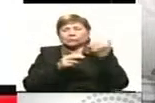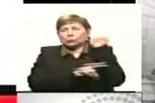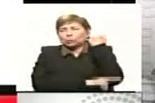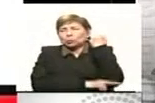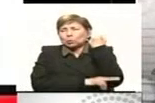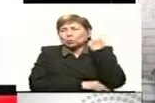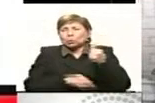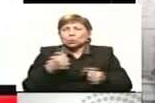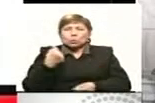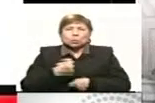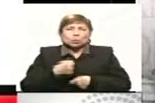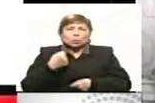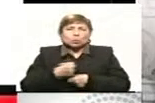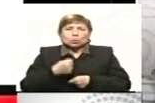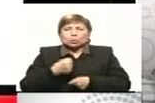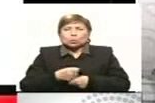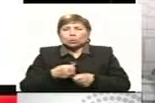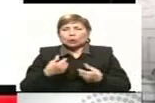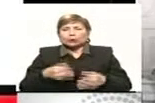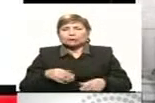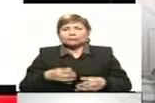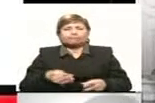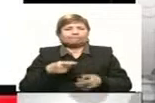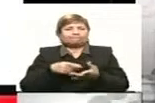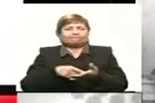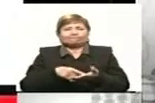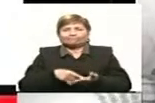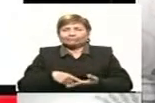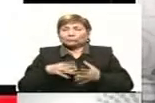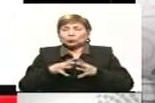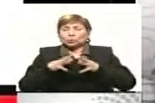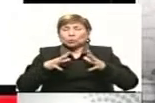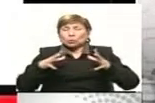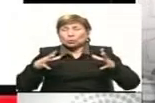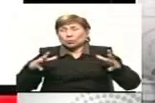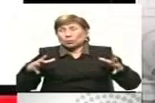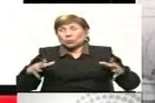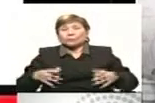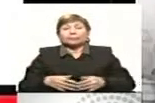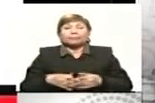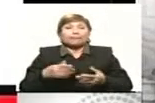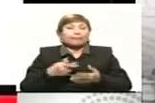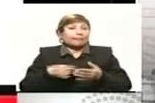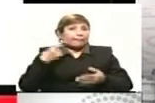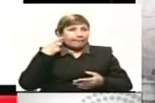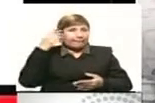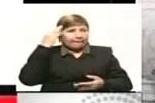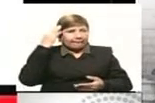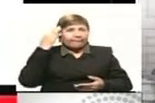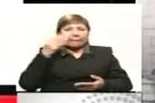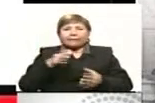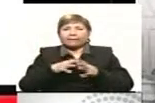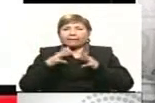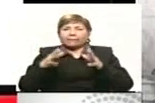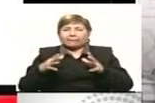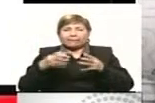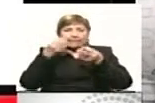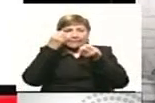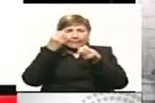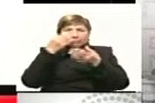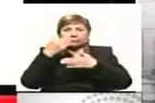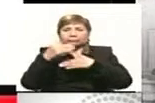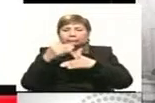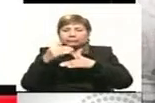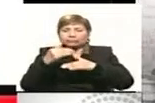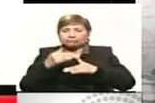bastante, no sé cómo decirlo, ¿no?, exigente, amplia, porque todos conocemos el alto grado de informalidad